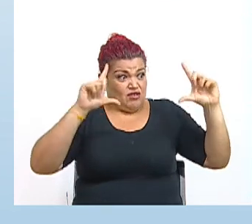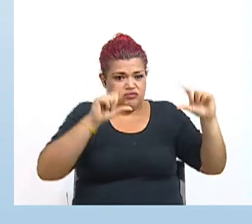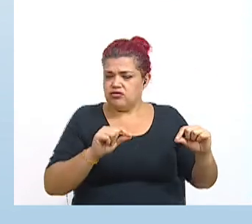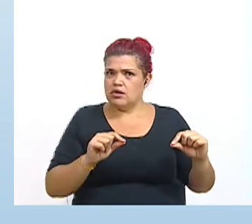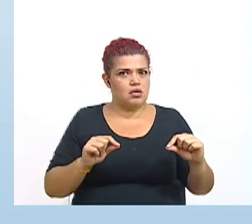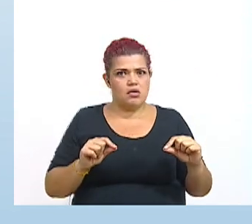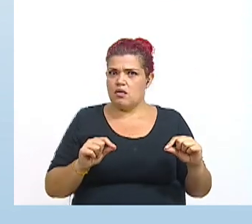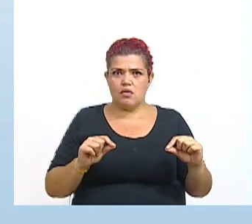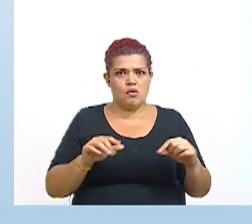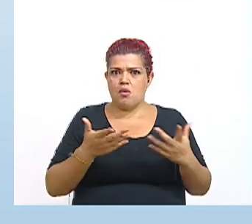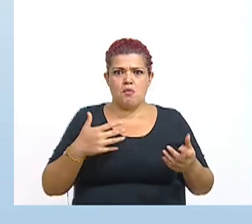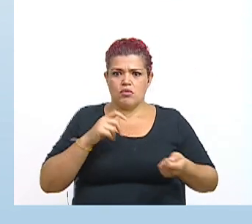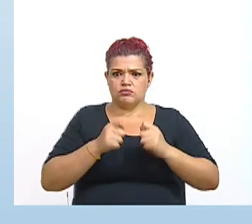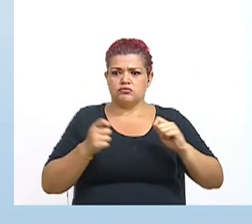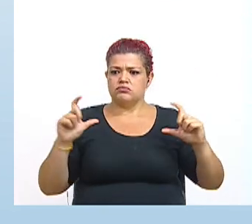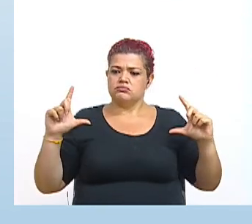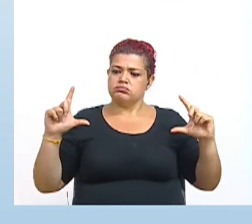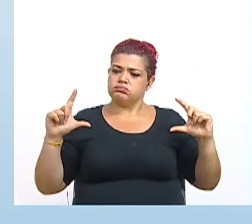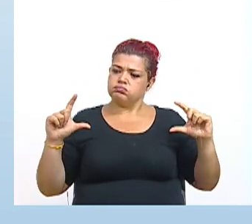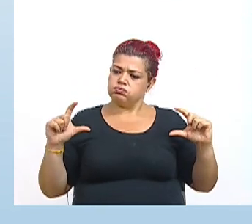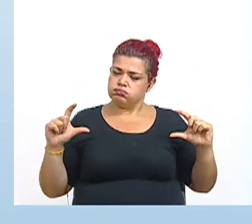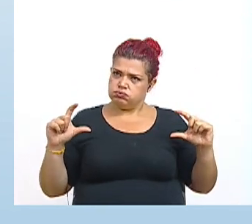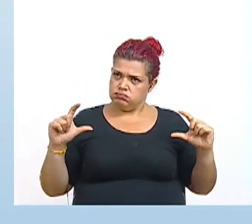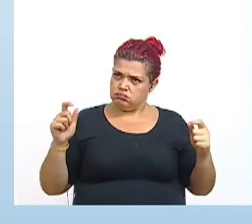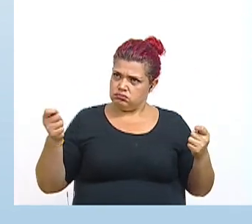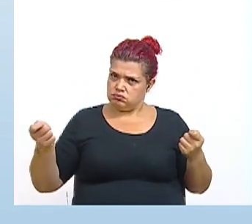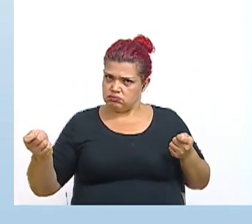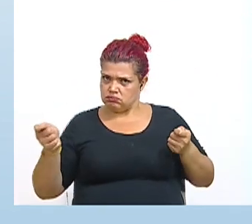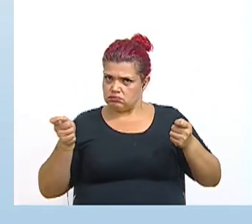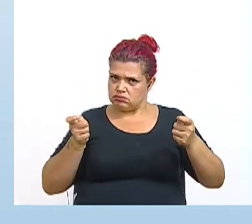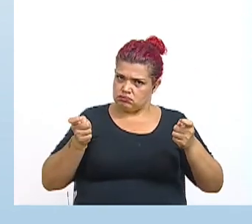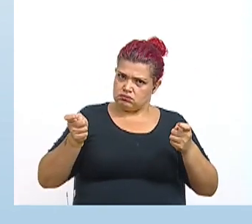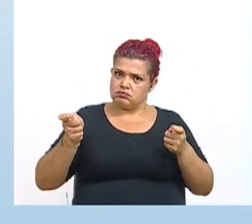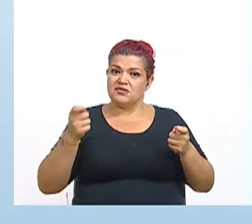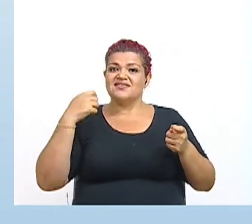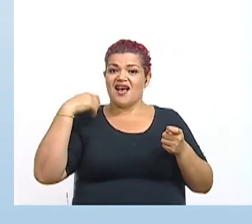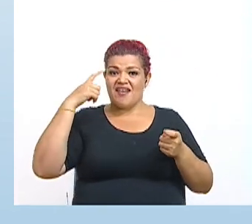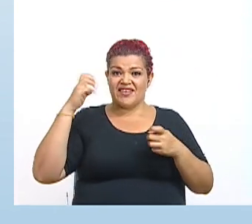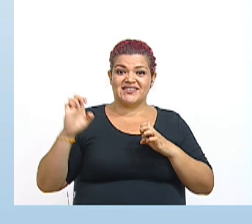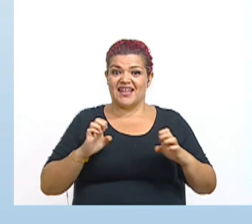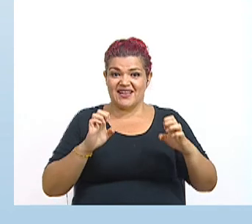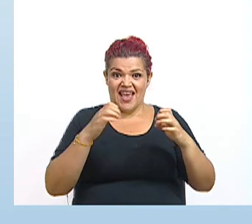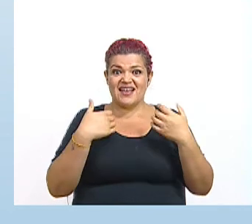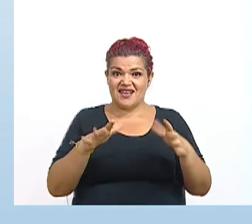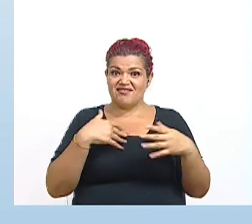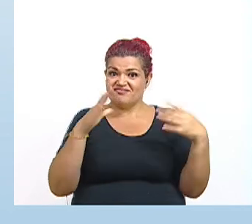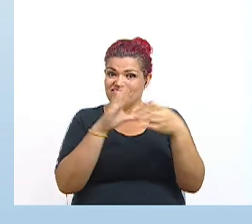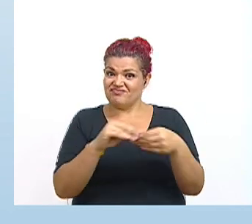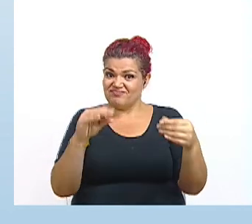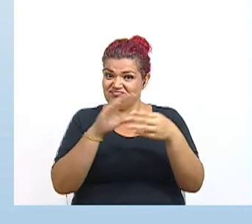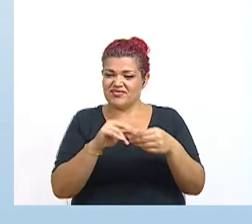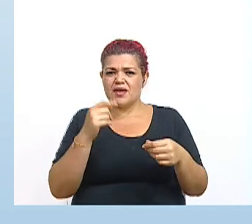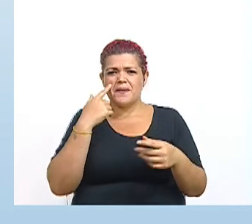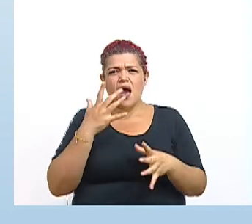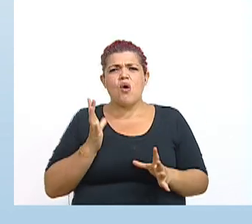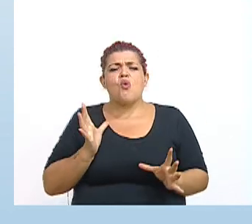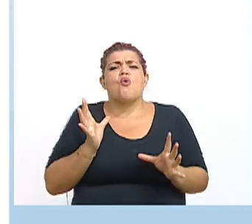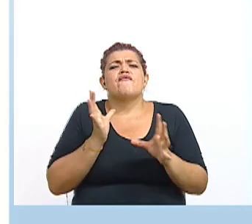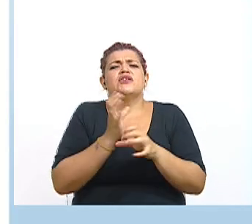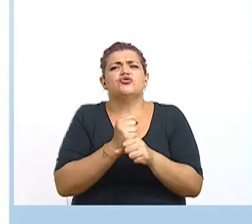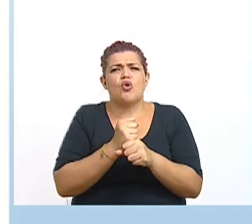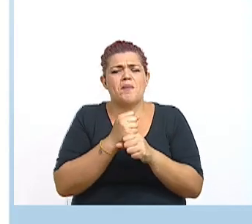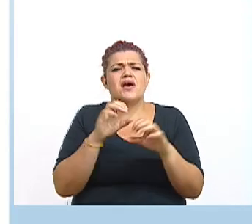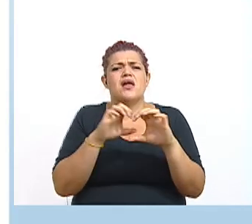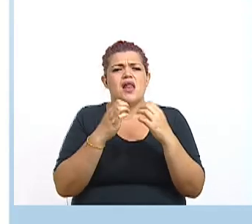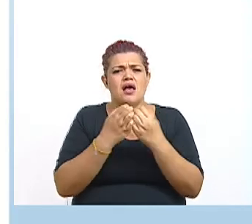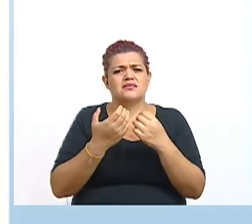Bueno, con todas estas estrategias que hemos venido mencionando. Aquí tenemos un resumen de lo que hemos visto precisamente en